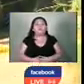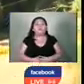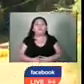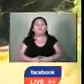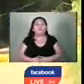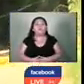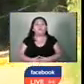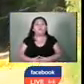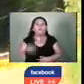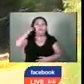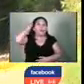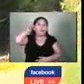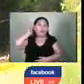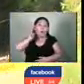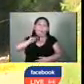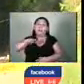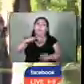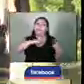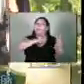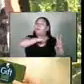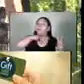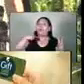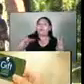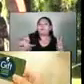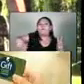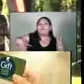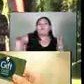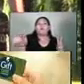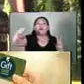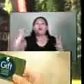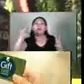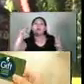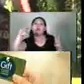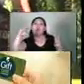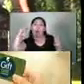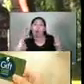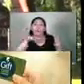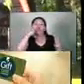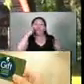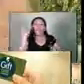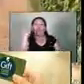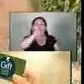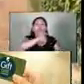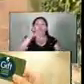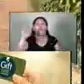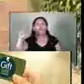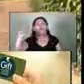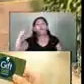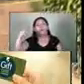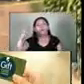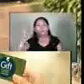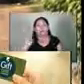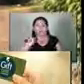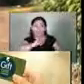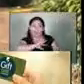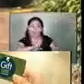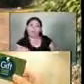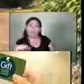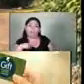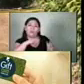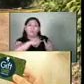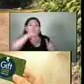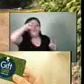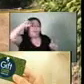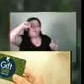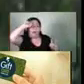Dos hombres fueron asesinados en el cantón El Guineo, municipio del Congo, en Santa Ana. De acuerdo con los familiares, una de las víctimas